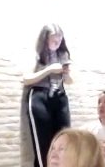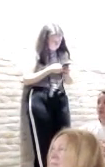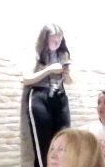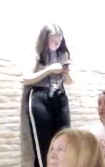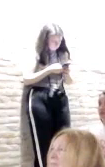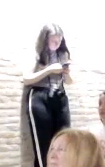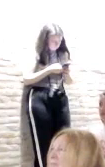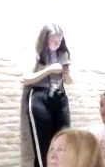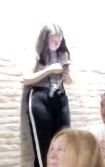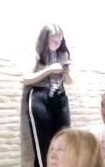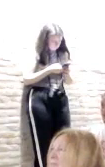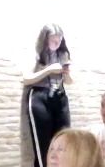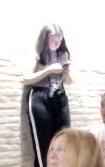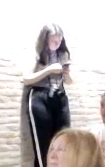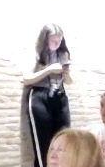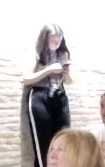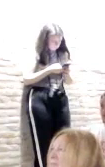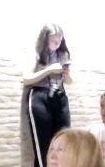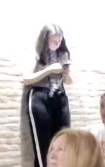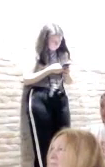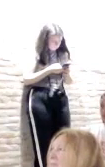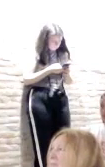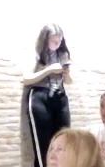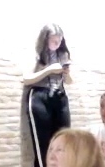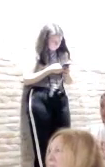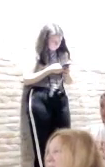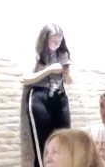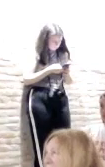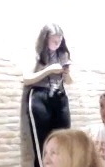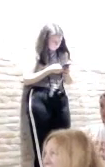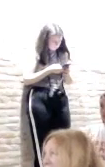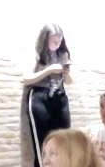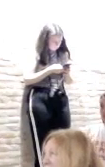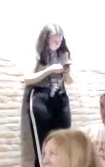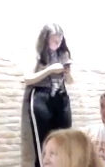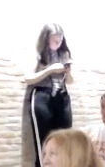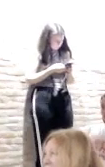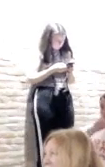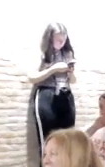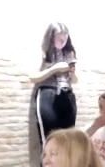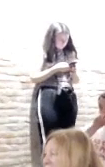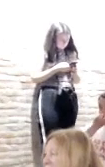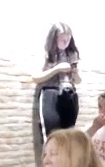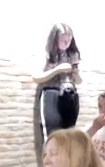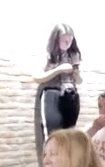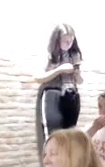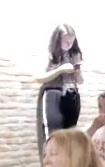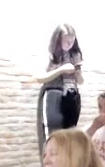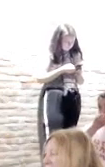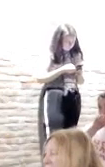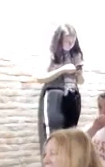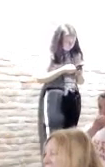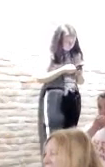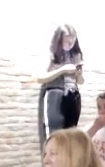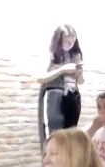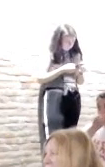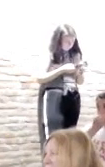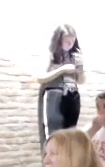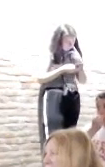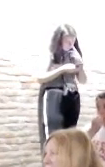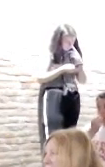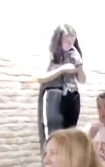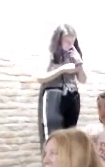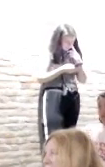exceptuadas porque y el estado Por qué Porque el estado no está pensando que a nosotras también nos puede pasar y que lo podemos